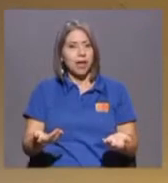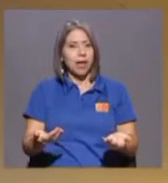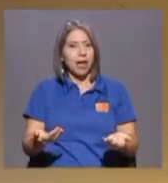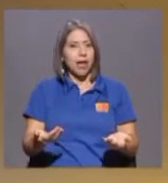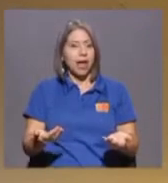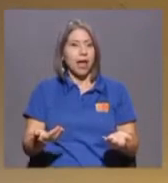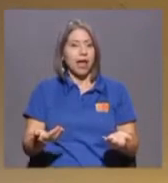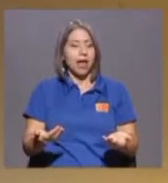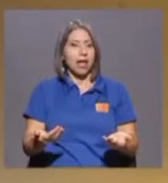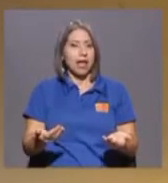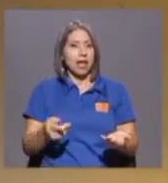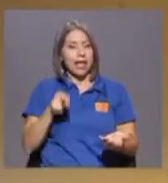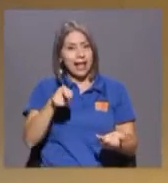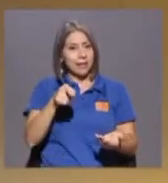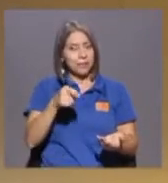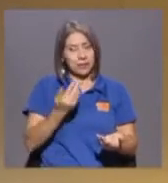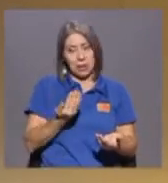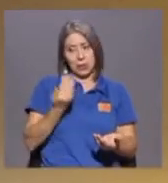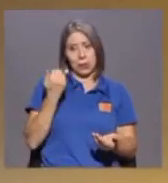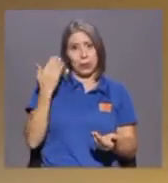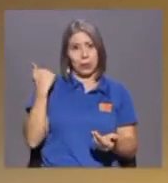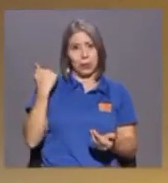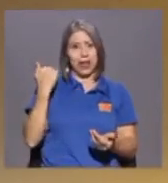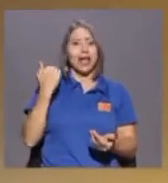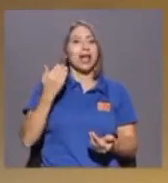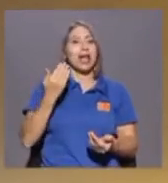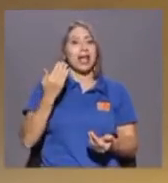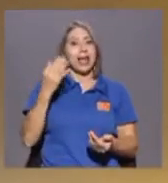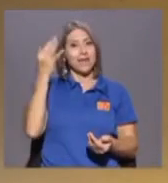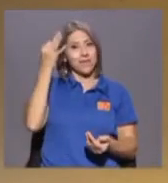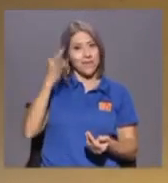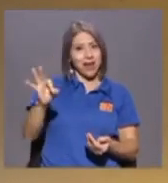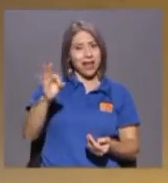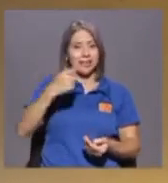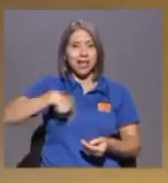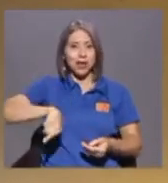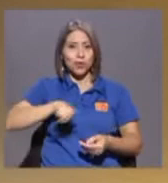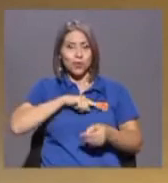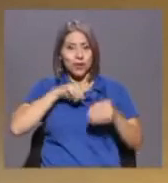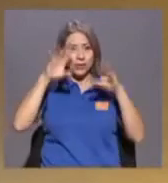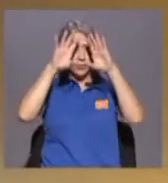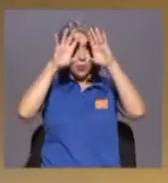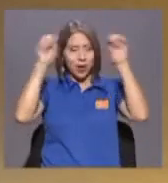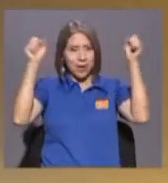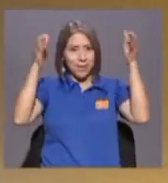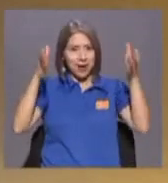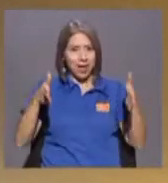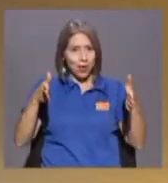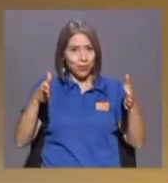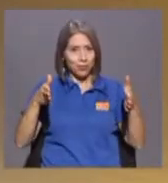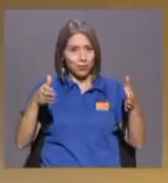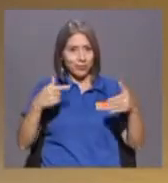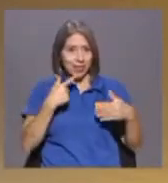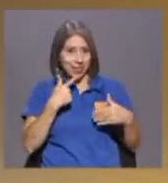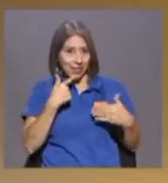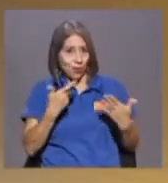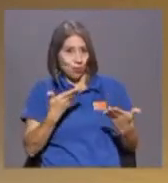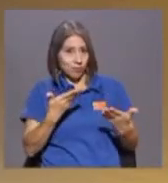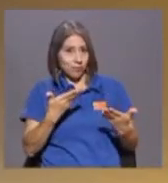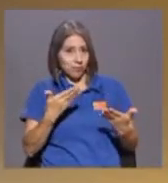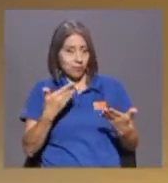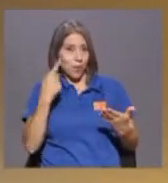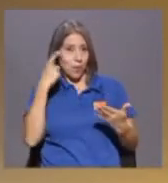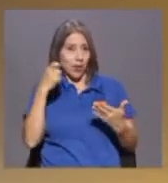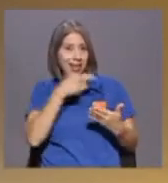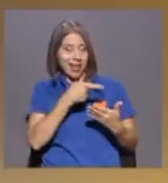Viene regresando de ser nuestro embajador digo porque el embajador de Costa Rica ante